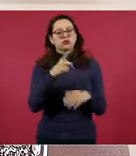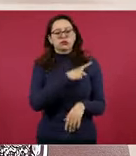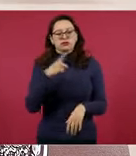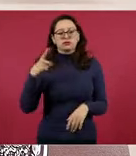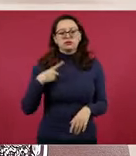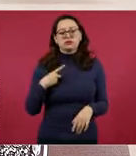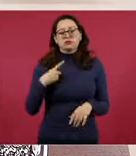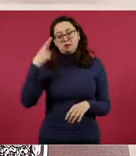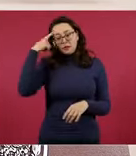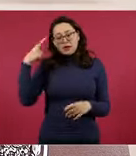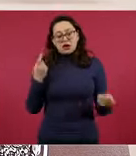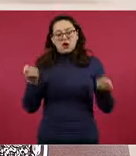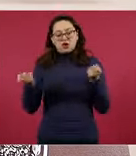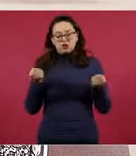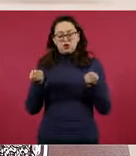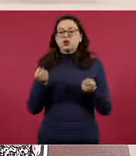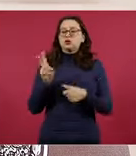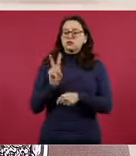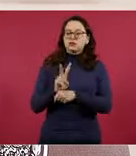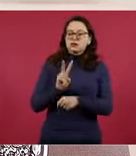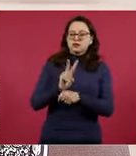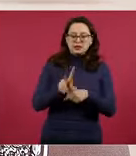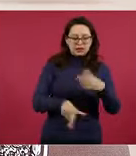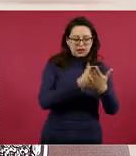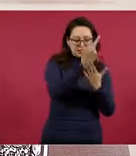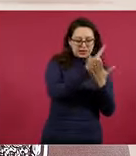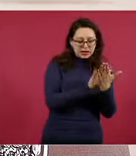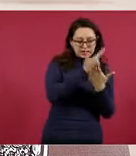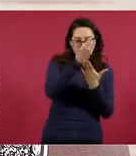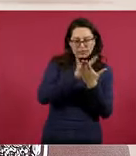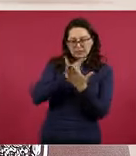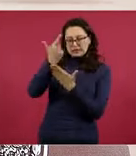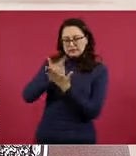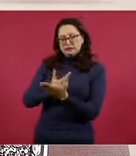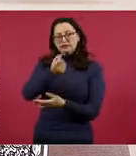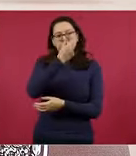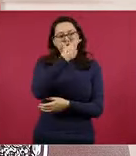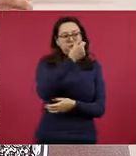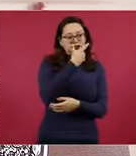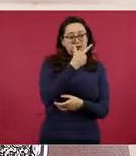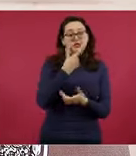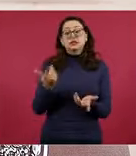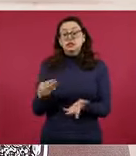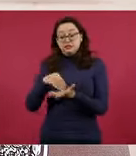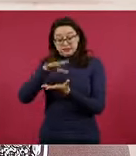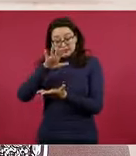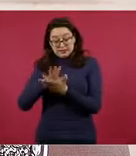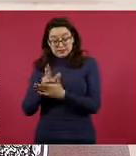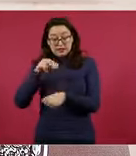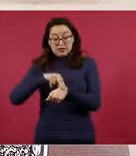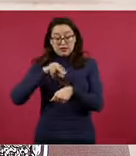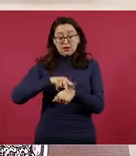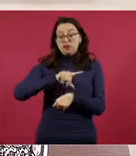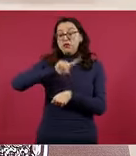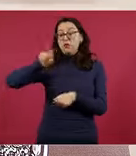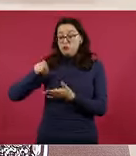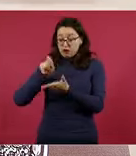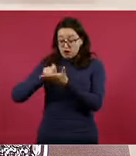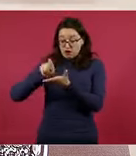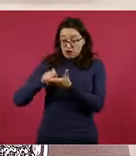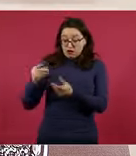tema tanto de inventario y también de la consulta y después, desde luego,